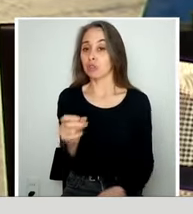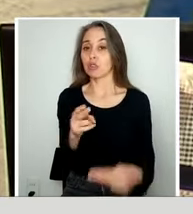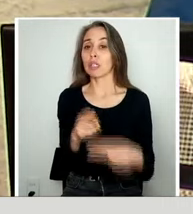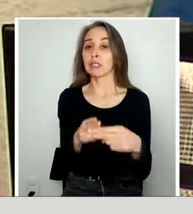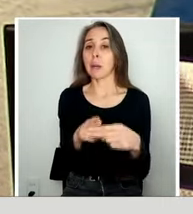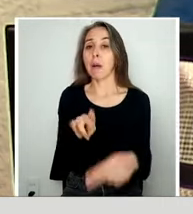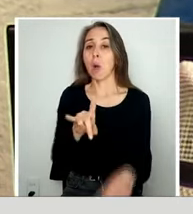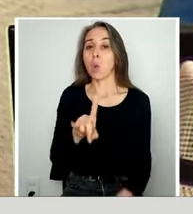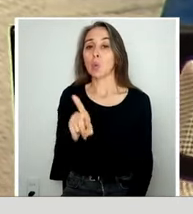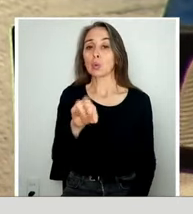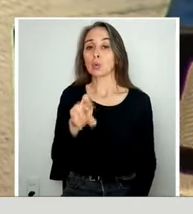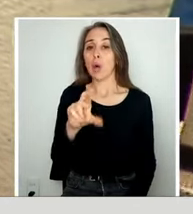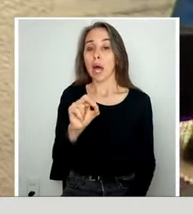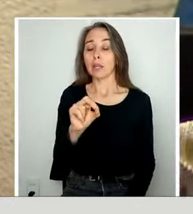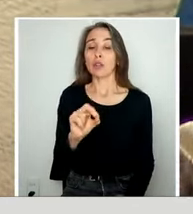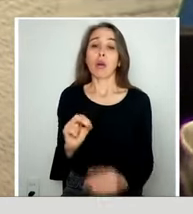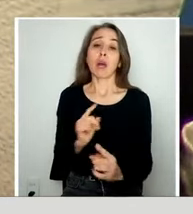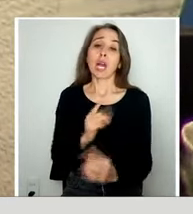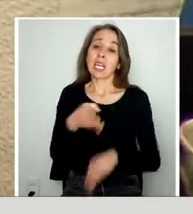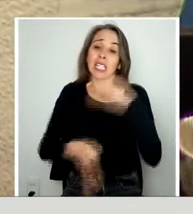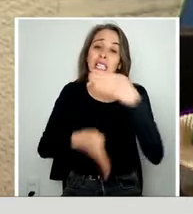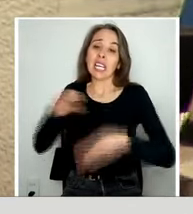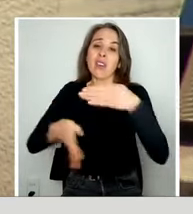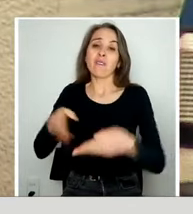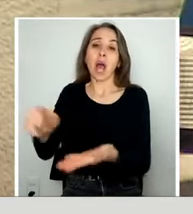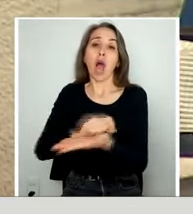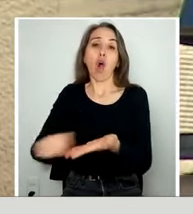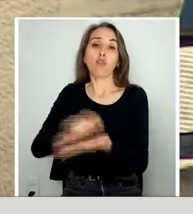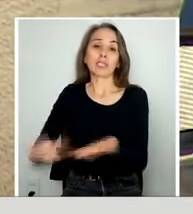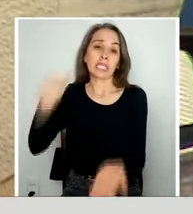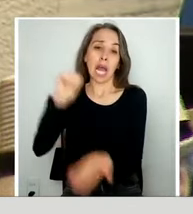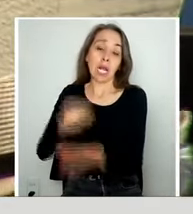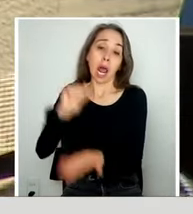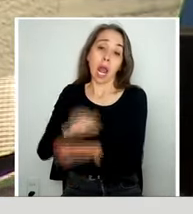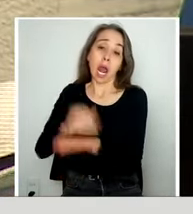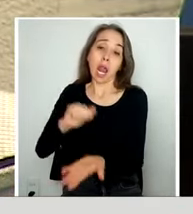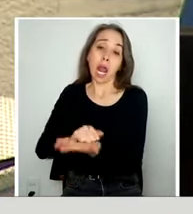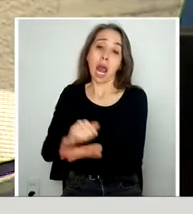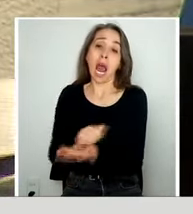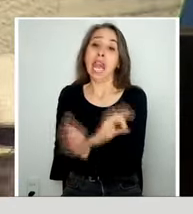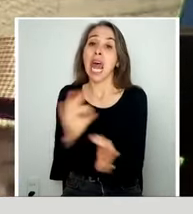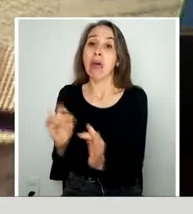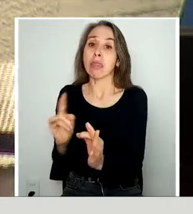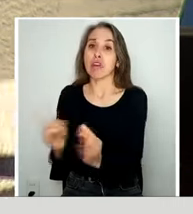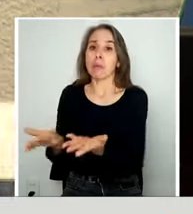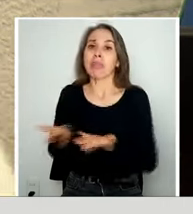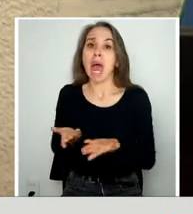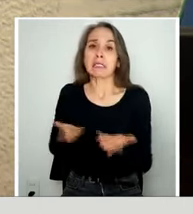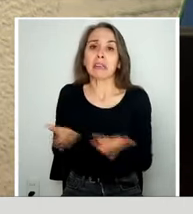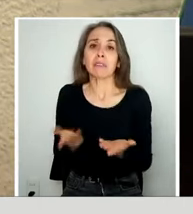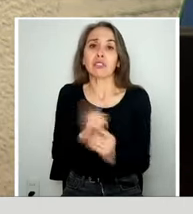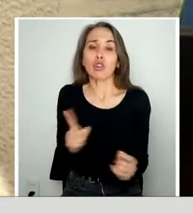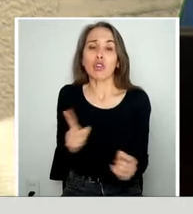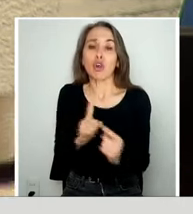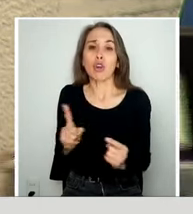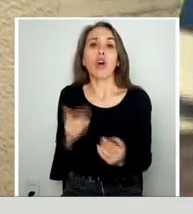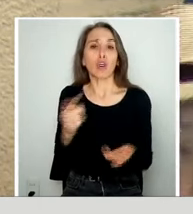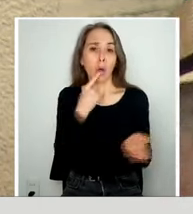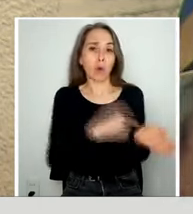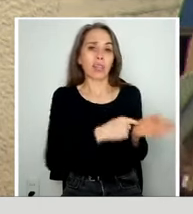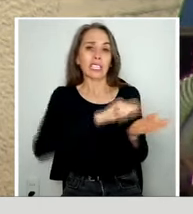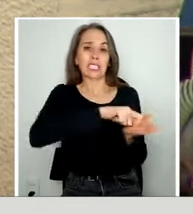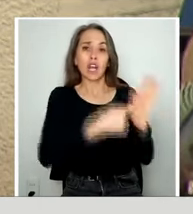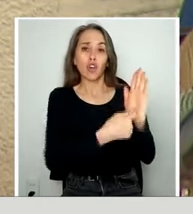reclamando por la falta de prestaciones en relación a lo que cubría la